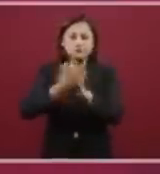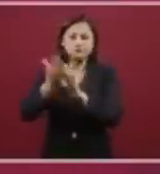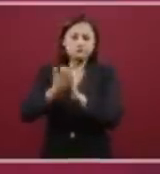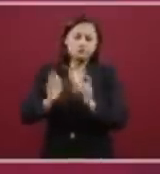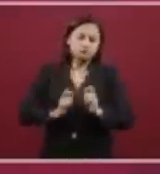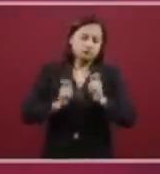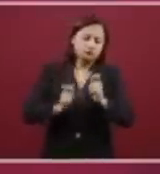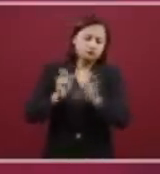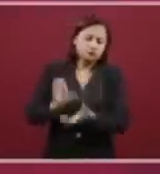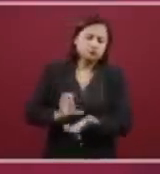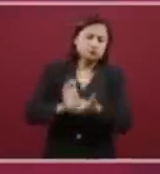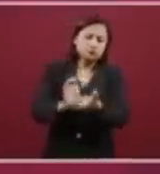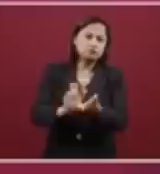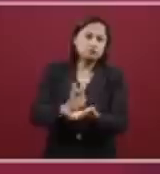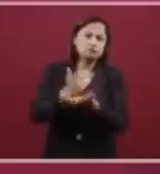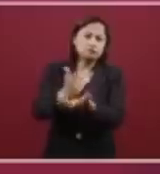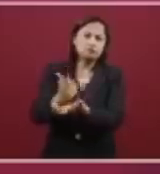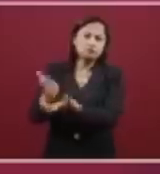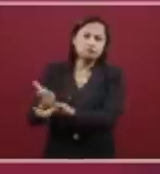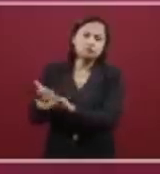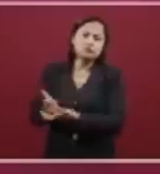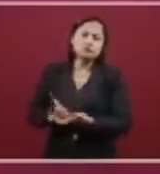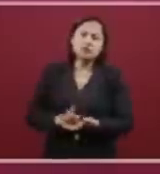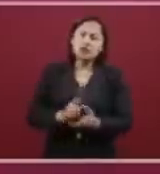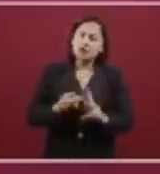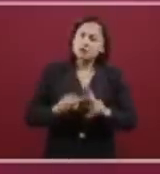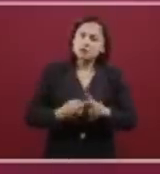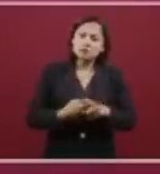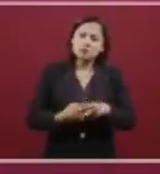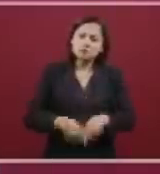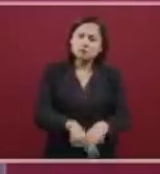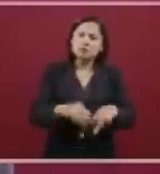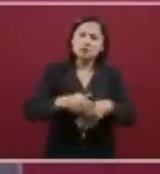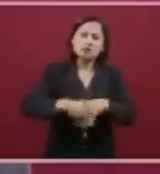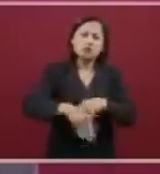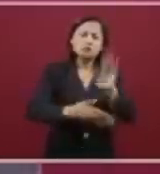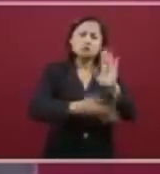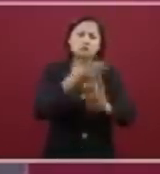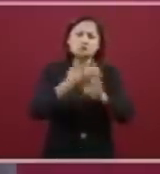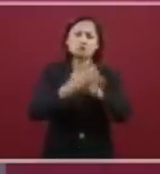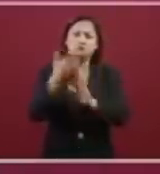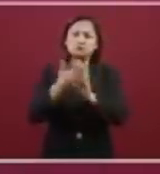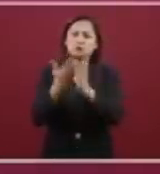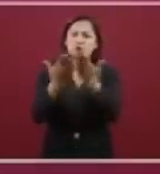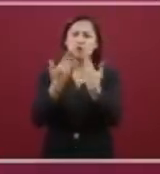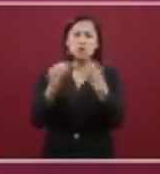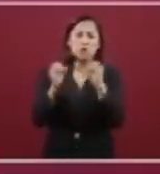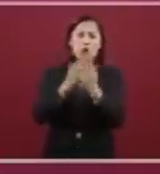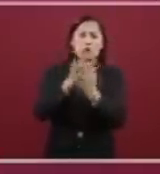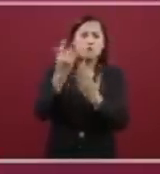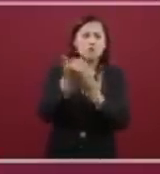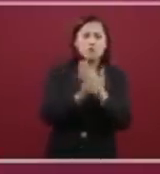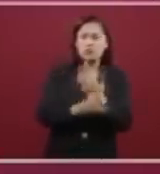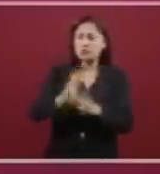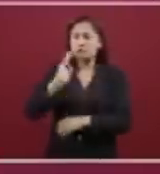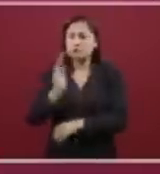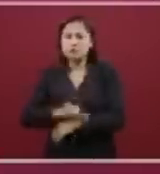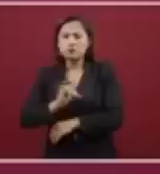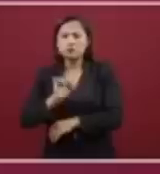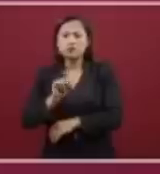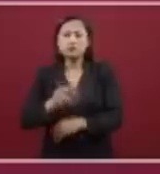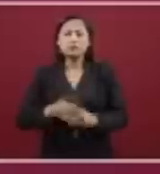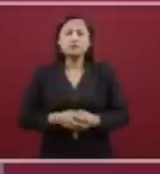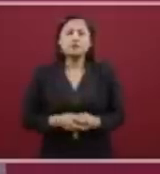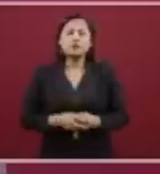y la construcción de la terminal sin proyecto ejecutivo la contratación de la fibra e